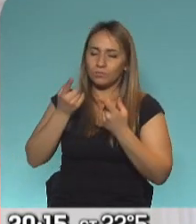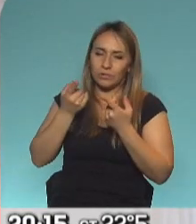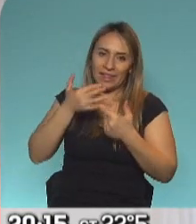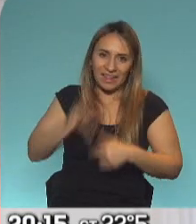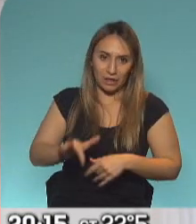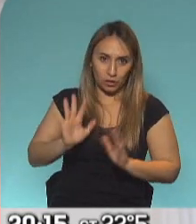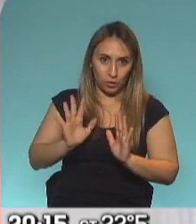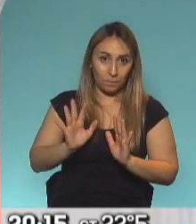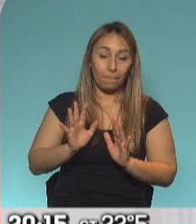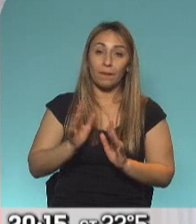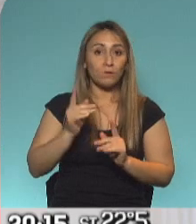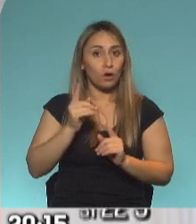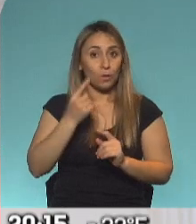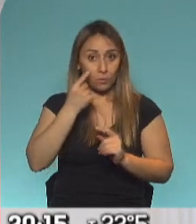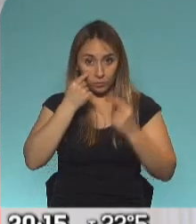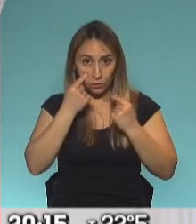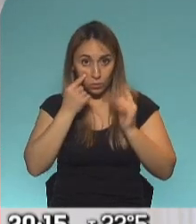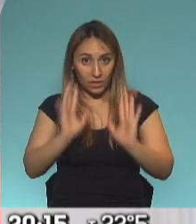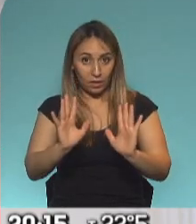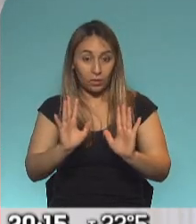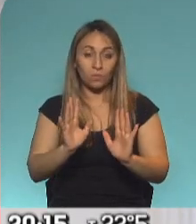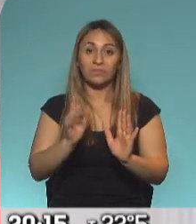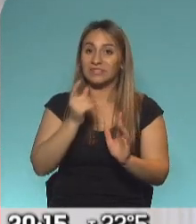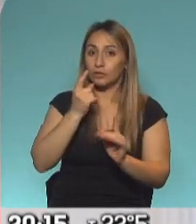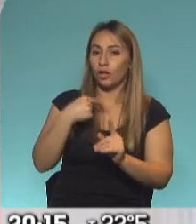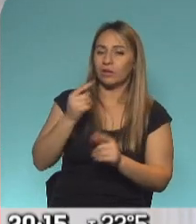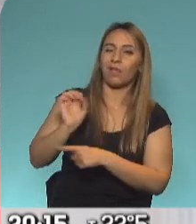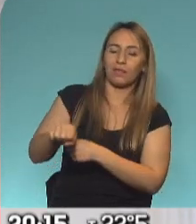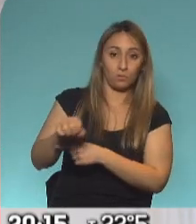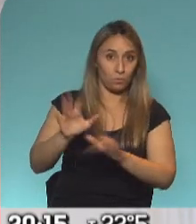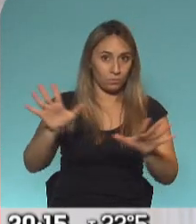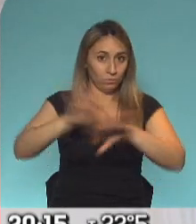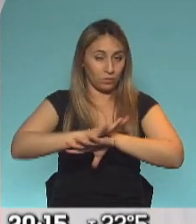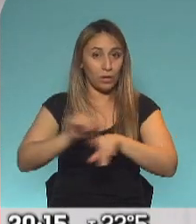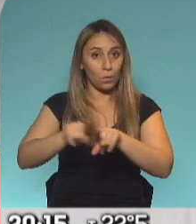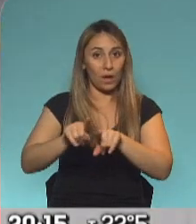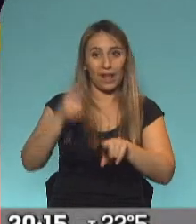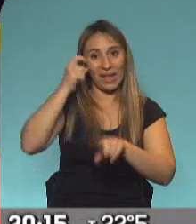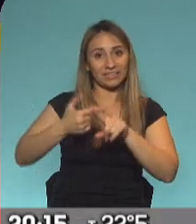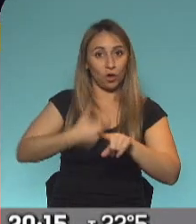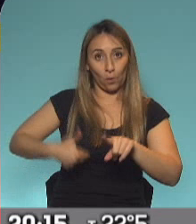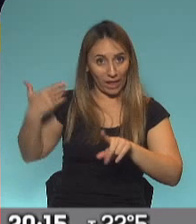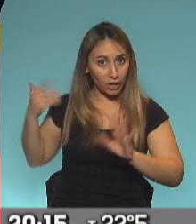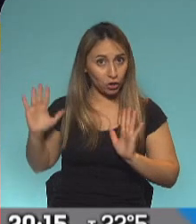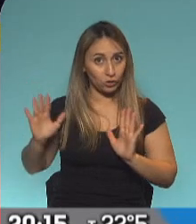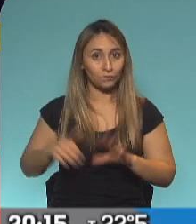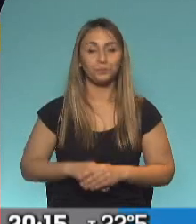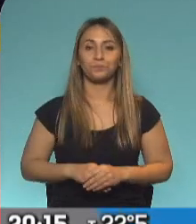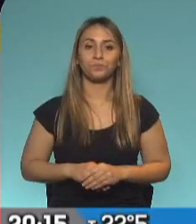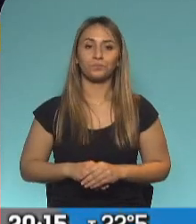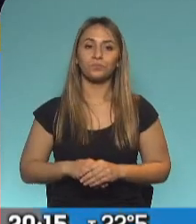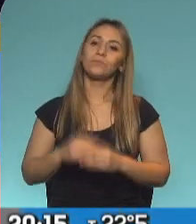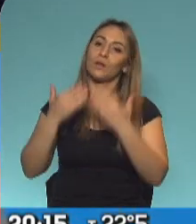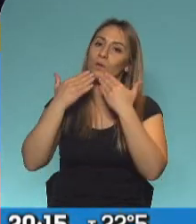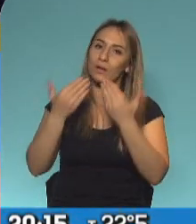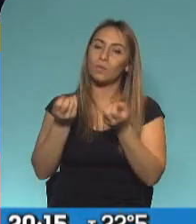no podemos llegar a cometer el mismo error que cometió el gobierno anterior. Ariel, los está escuchando el jefe de gabinete. Gracias, Gastón. Buenas noches, Cafiero.